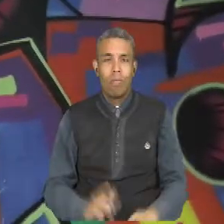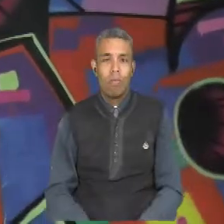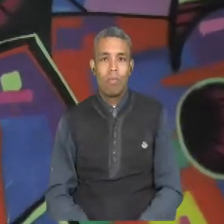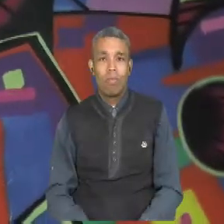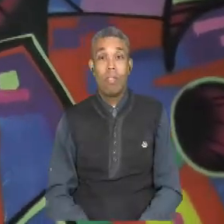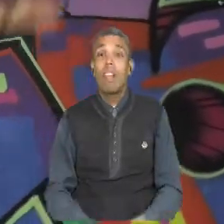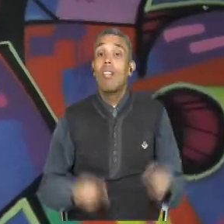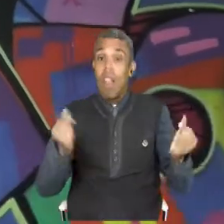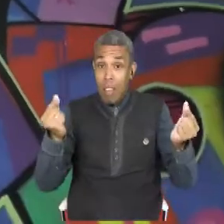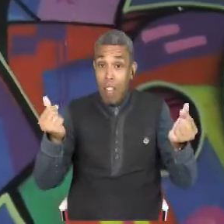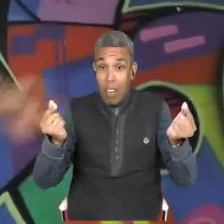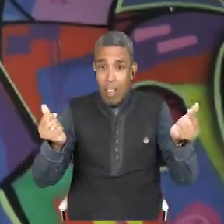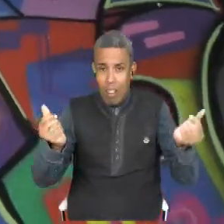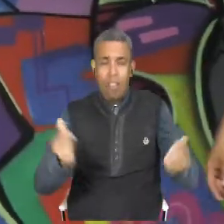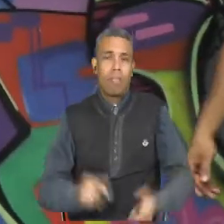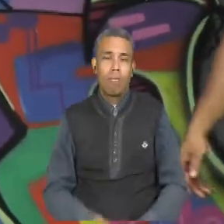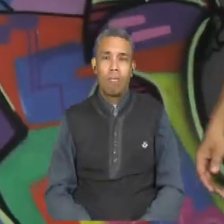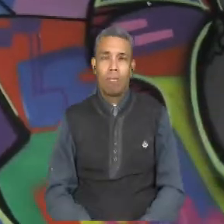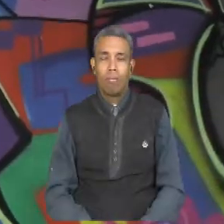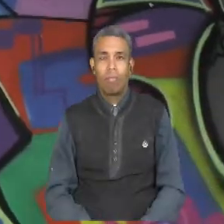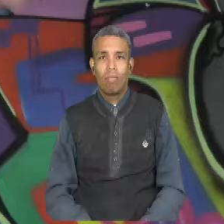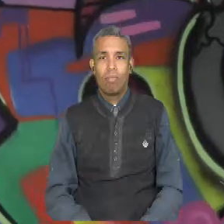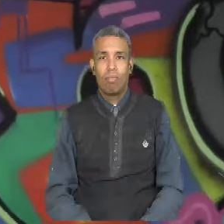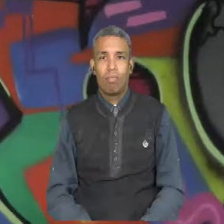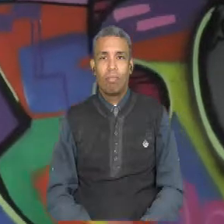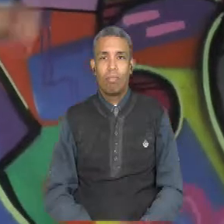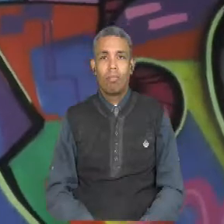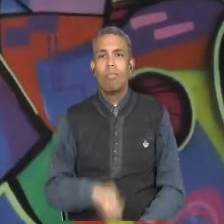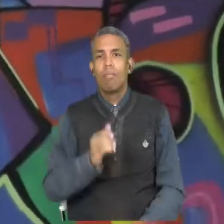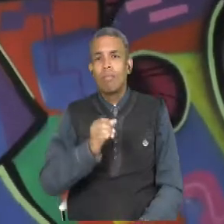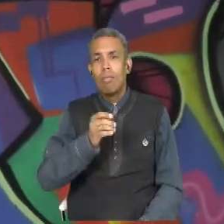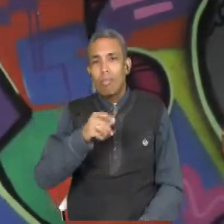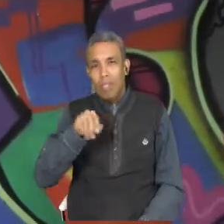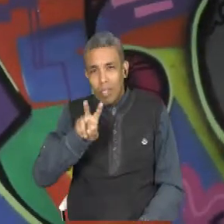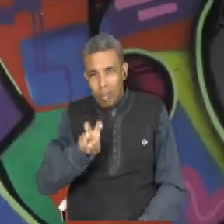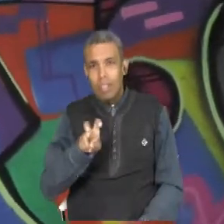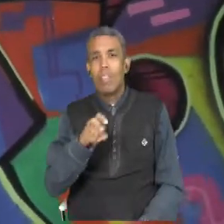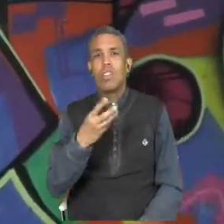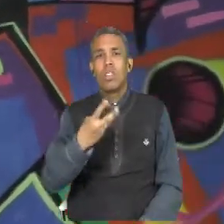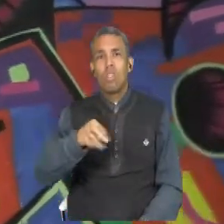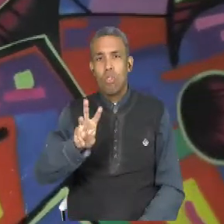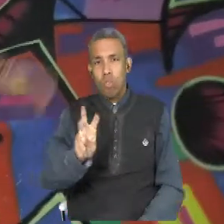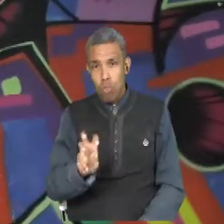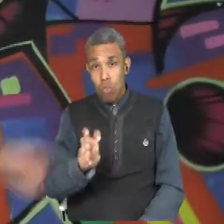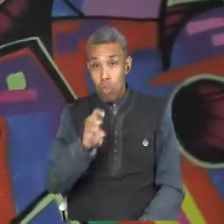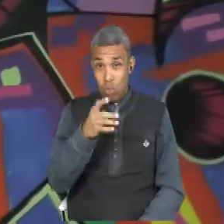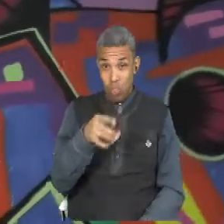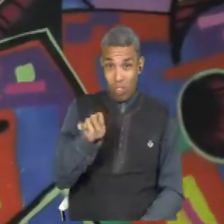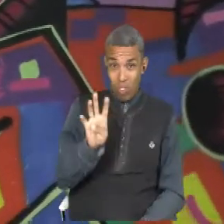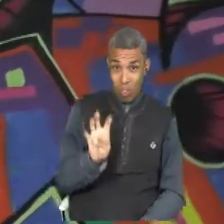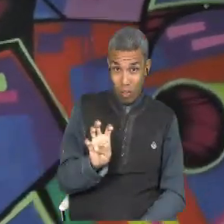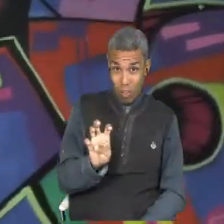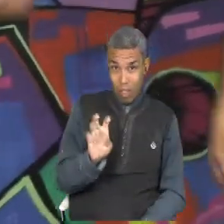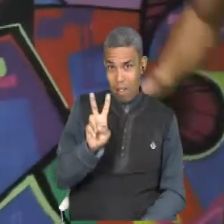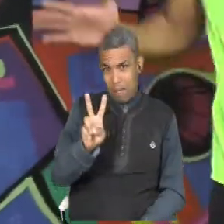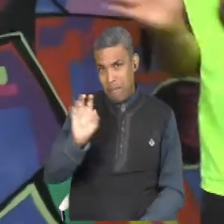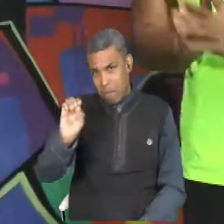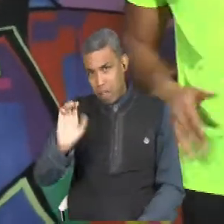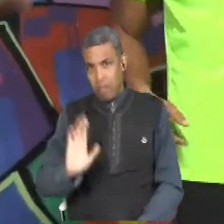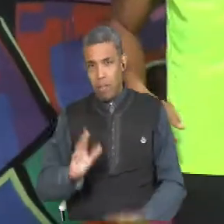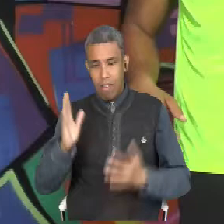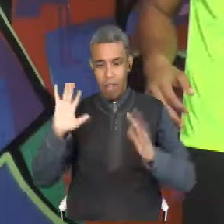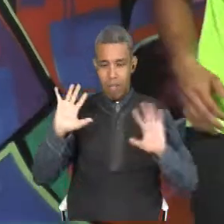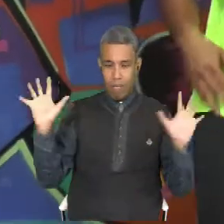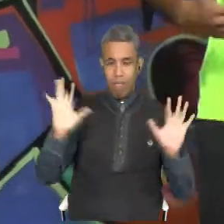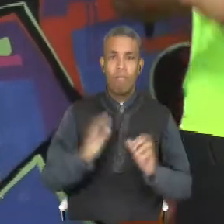dale. Eso. 15, 16, 17, 18, 19, 20,